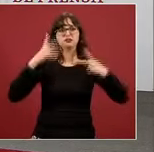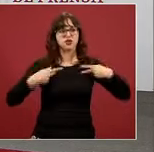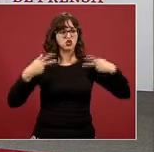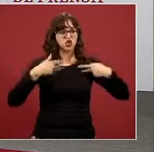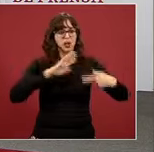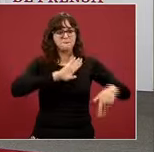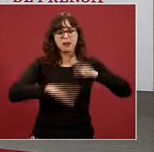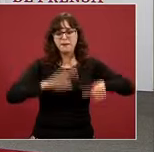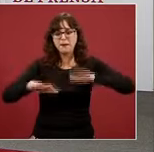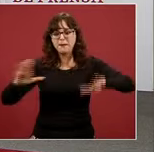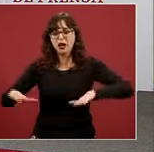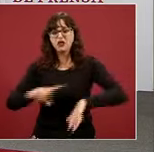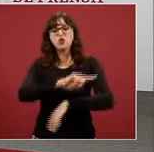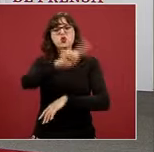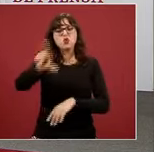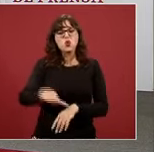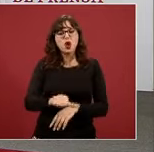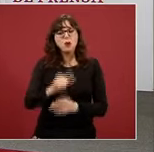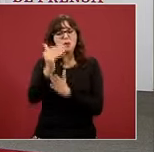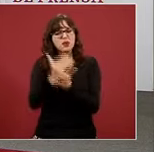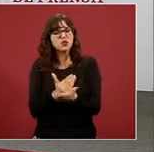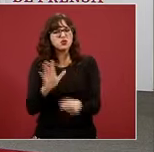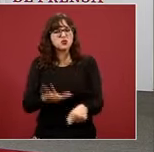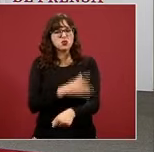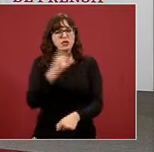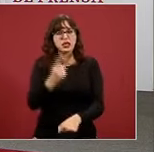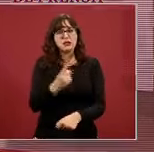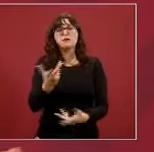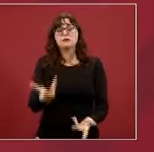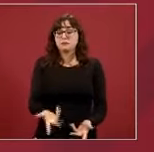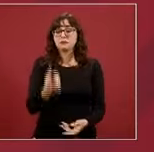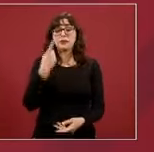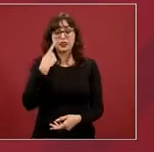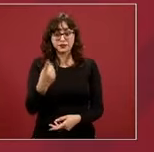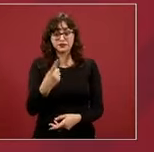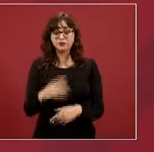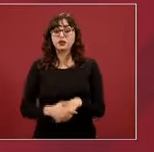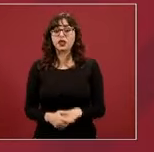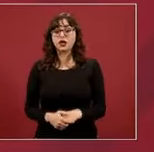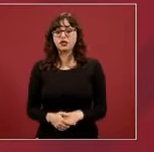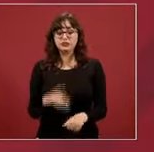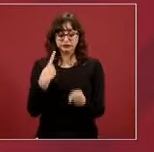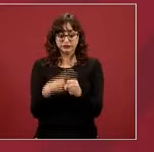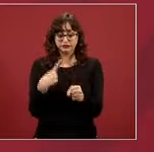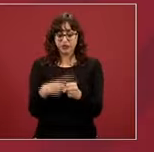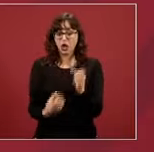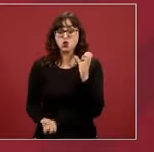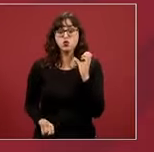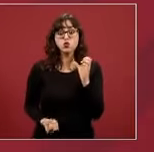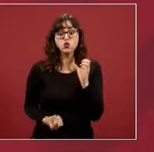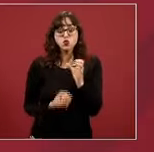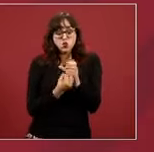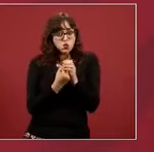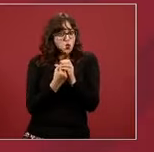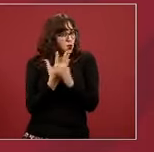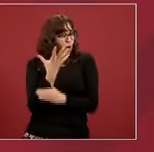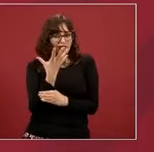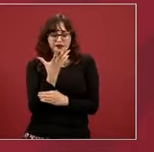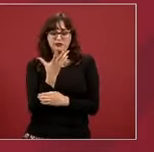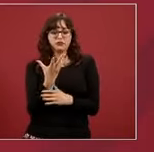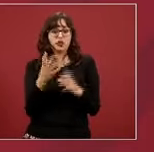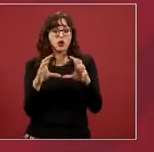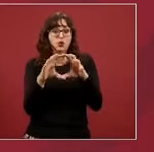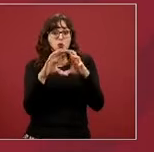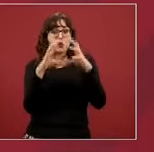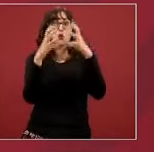Irremediablemente, cuando hay una enfermedad genuinamente emergente, y existe en el mundo, lo que voy a decir ahora me refiero al mundo, no a México, o